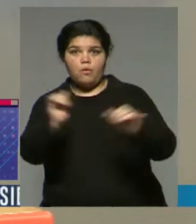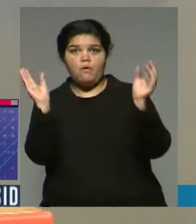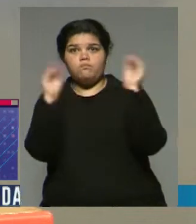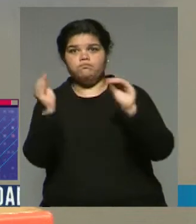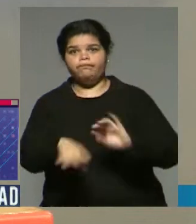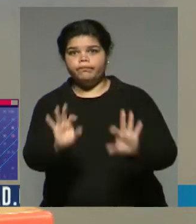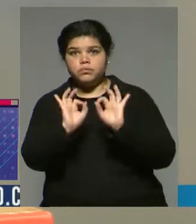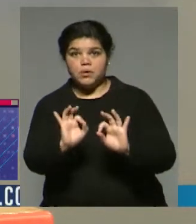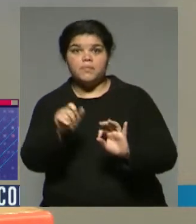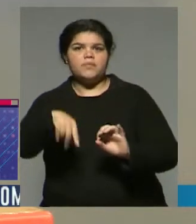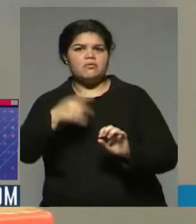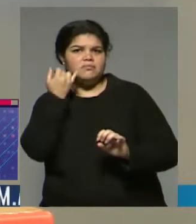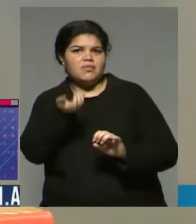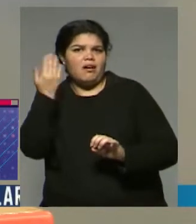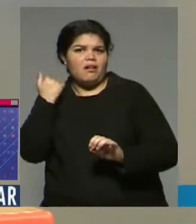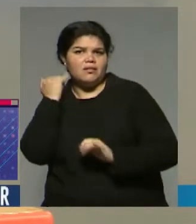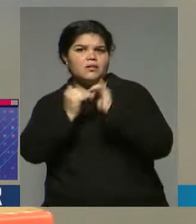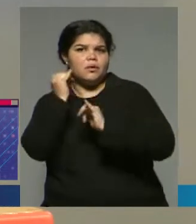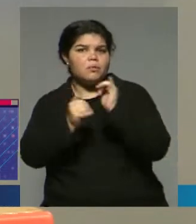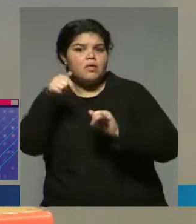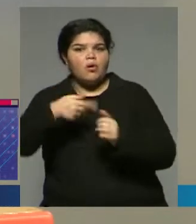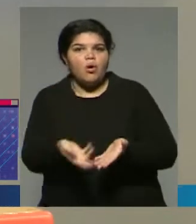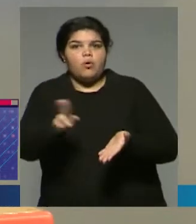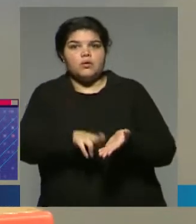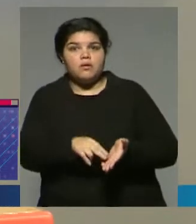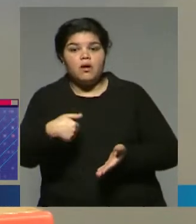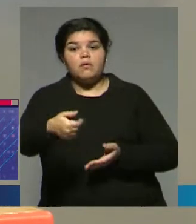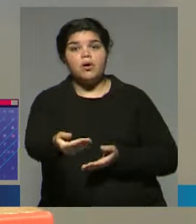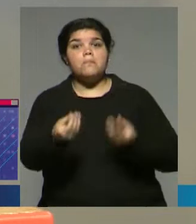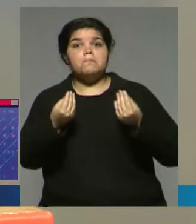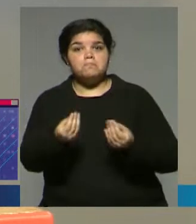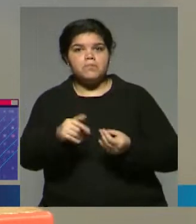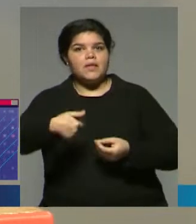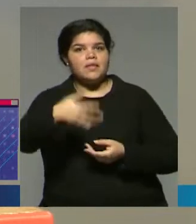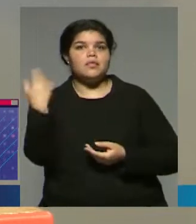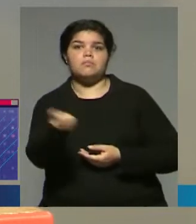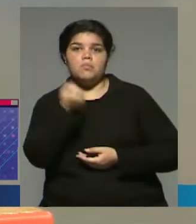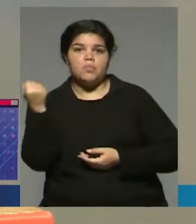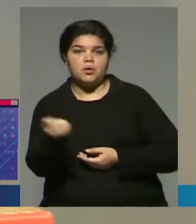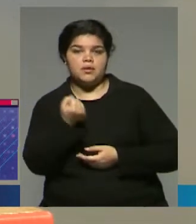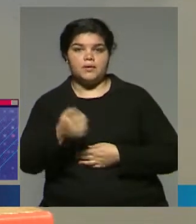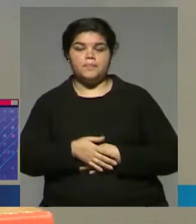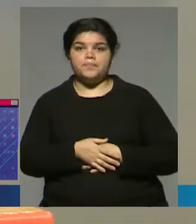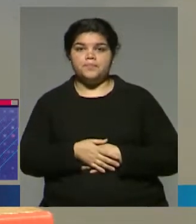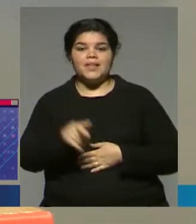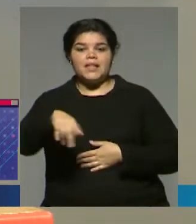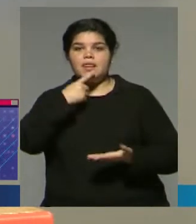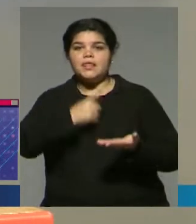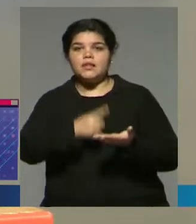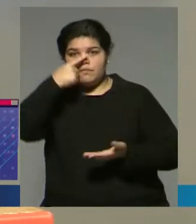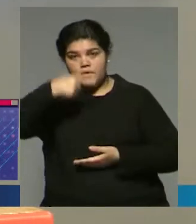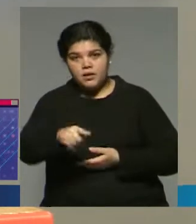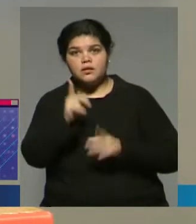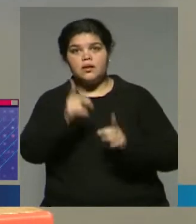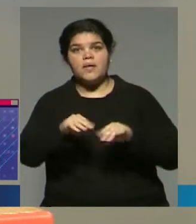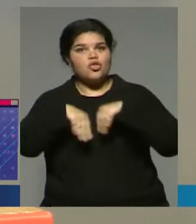Hemos hablado de este caso y volveremos a hacerlo porque las próximas horas pueden ser decisivas. Puede haber un veredicto, puede haber un